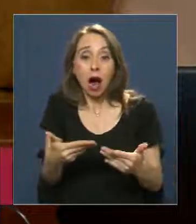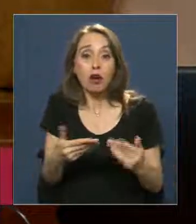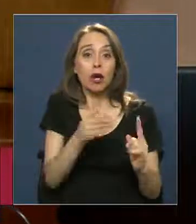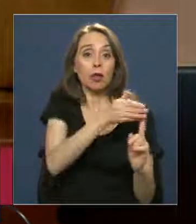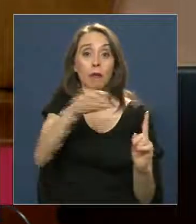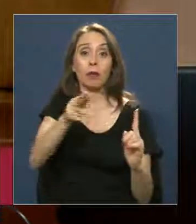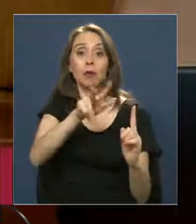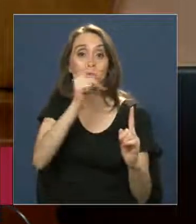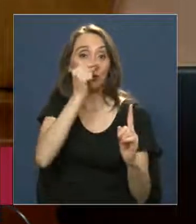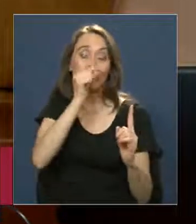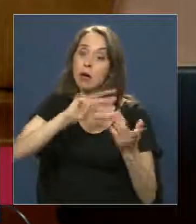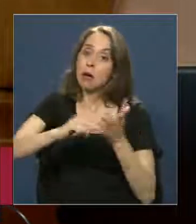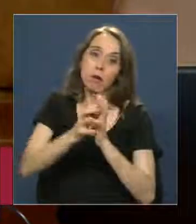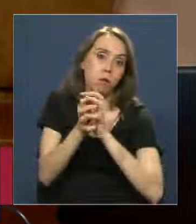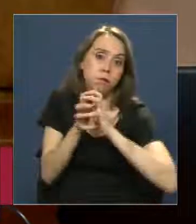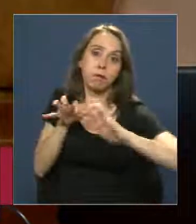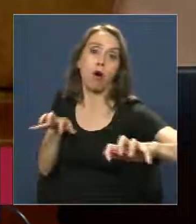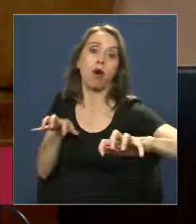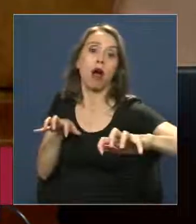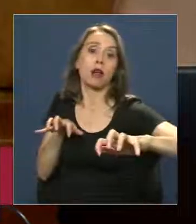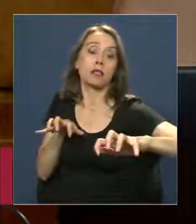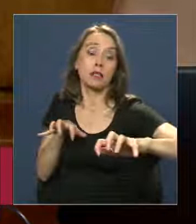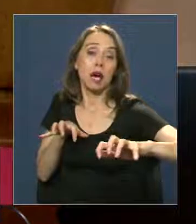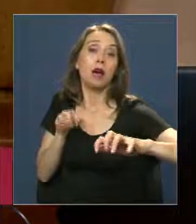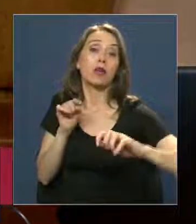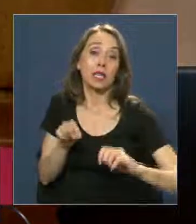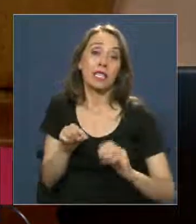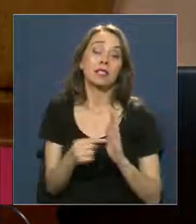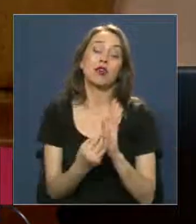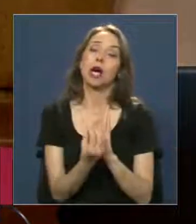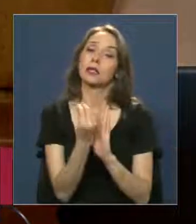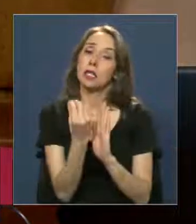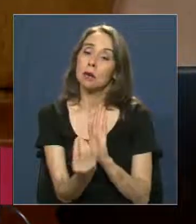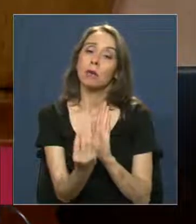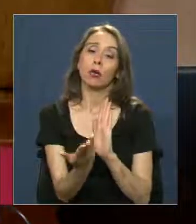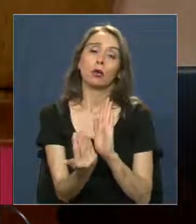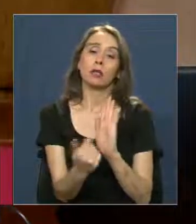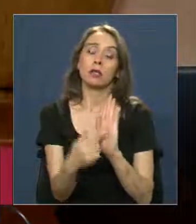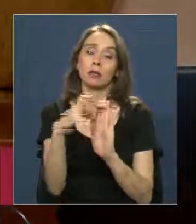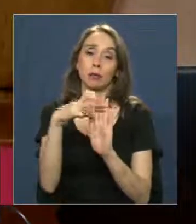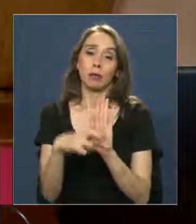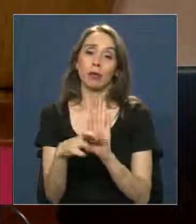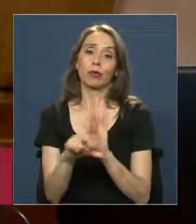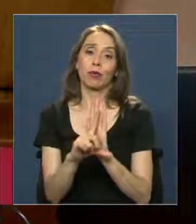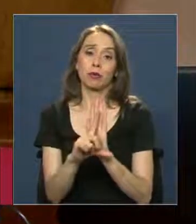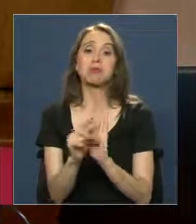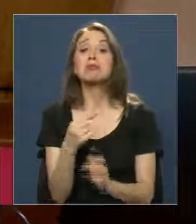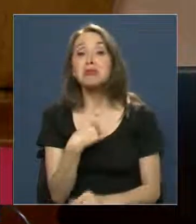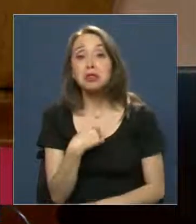polarizado y que esto hace más bien que nunca un proyecto de esta naturaleza. Así que yo,